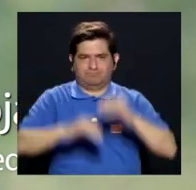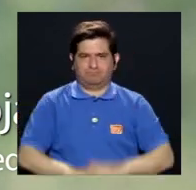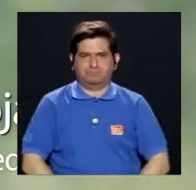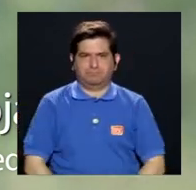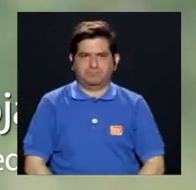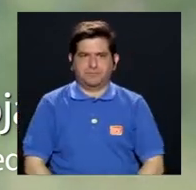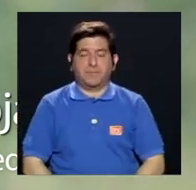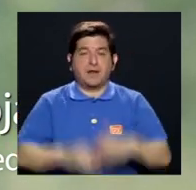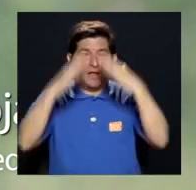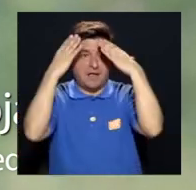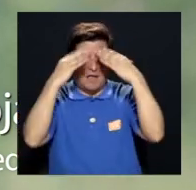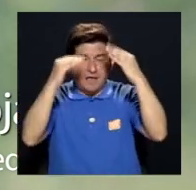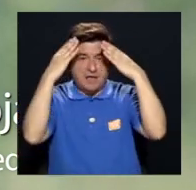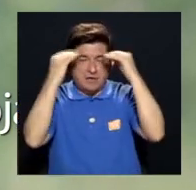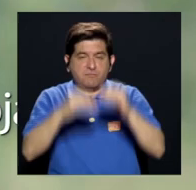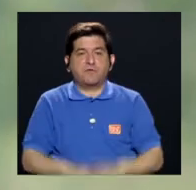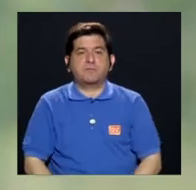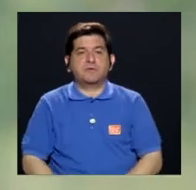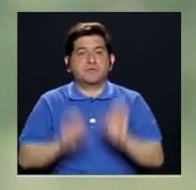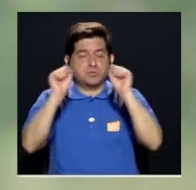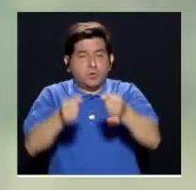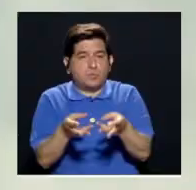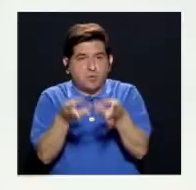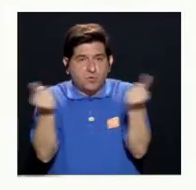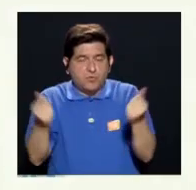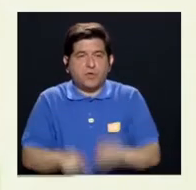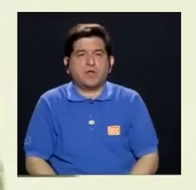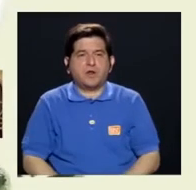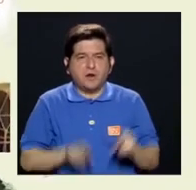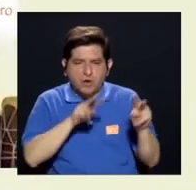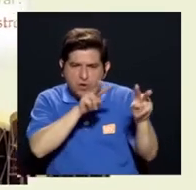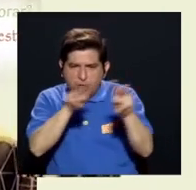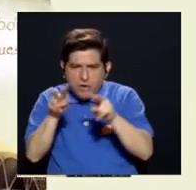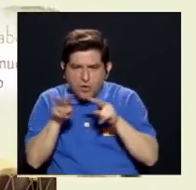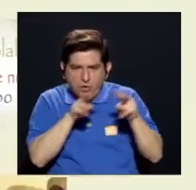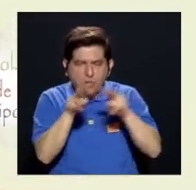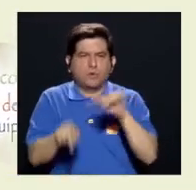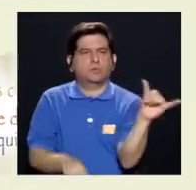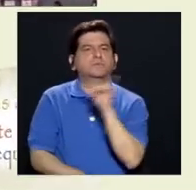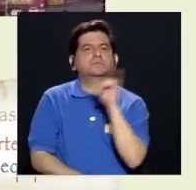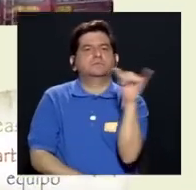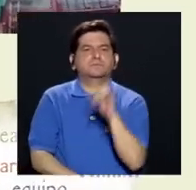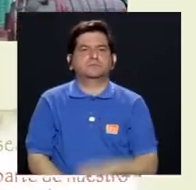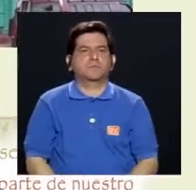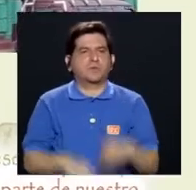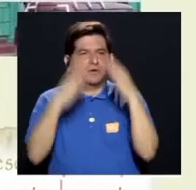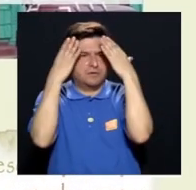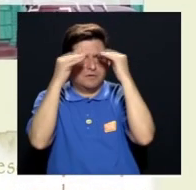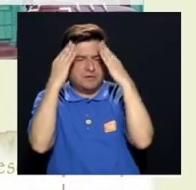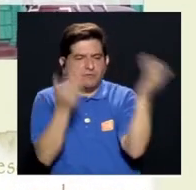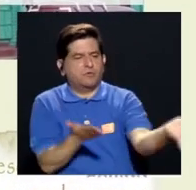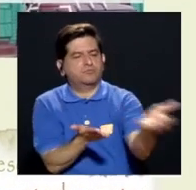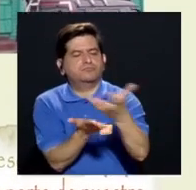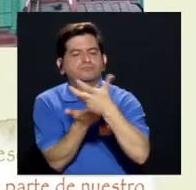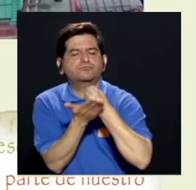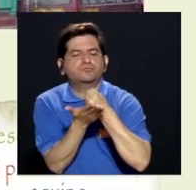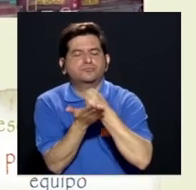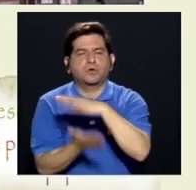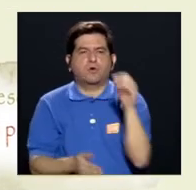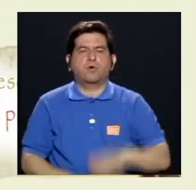tanto información que se haya generado por parte del observatorio en sí, como por información recopilada